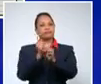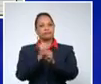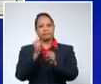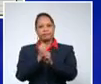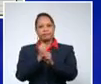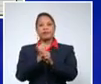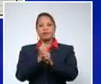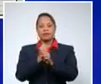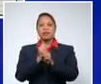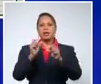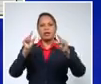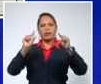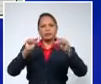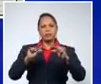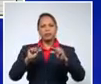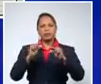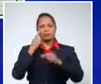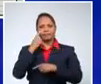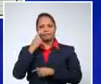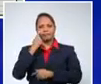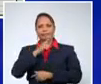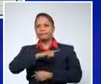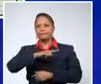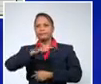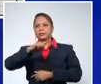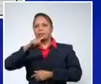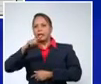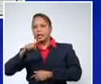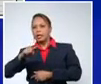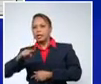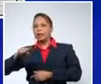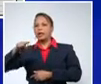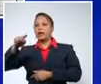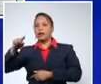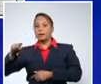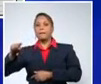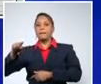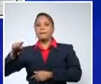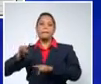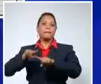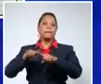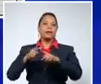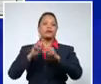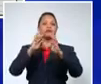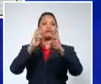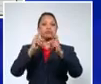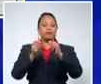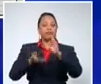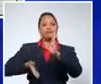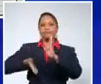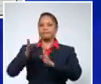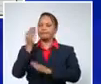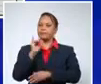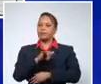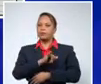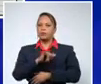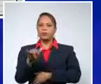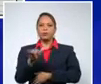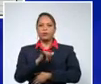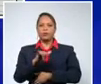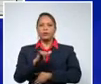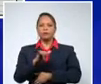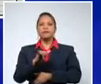una disminución que se aprecia en los últimos 4 días, pero de todas formas con cifras elevadas, como vimos anteriormente, y con